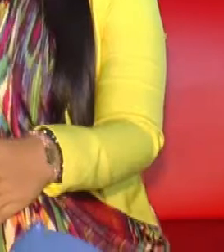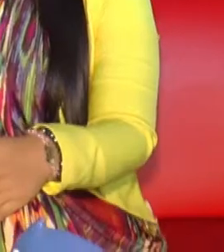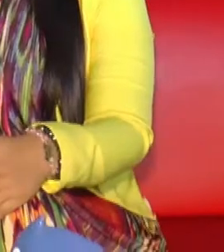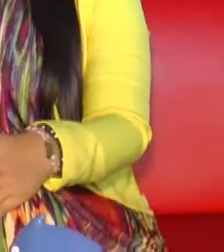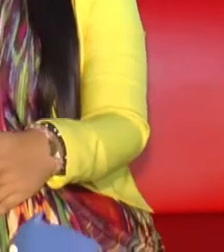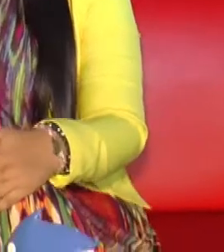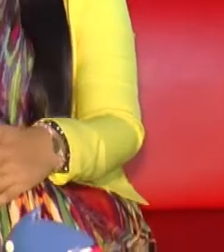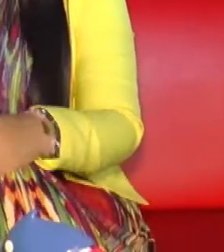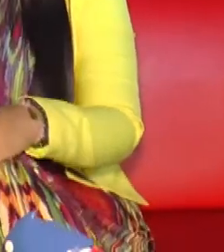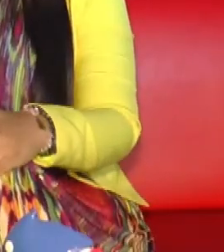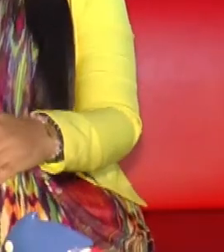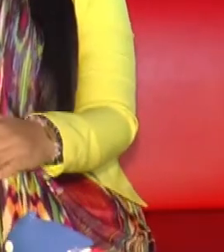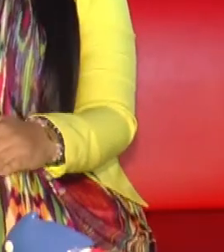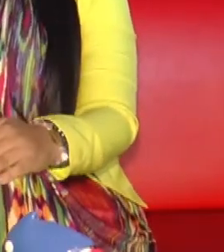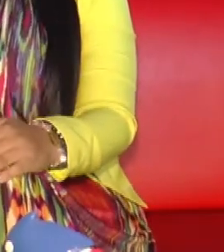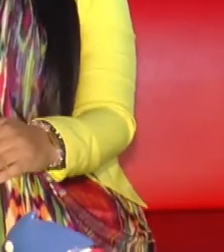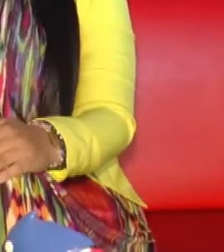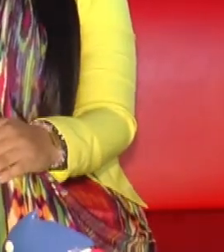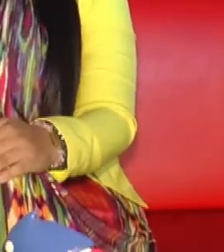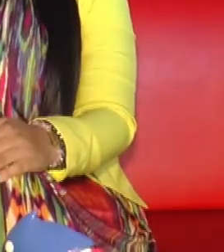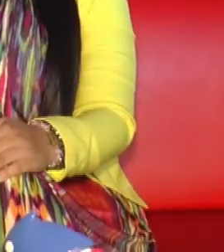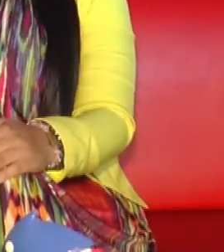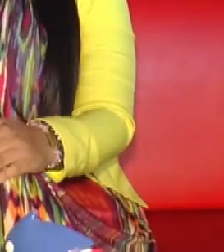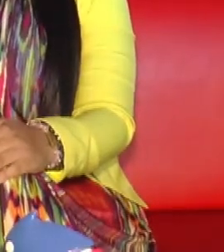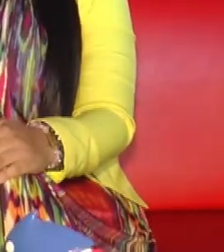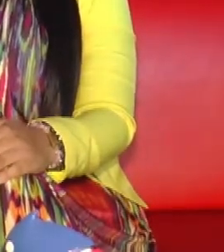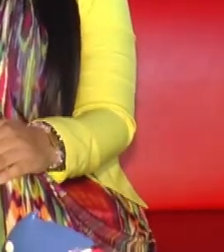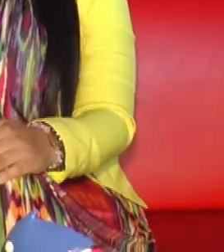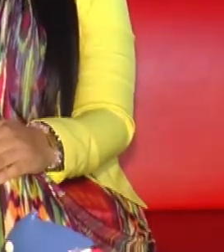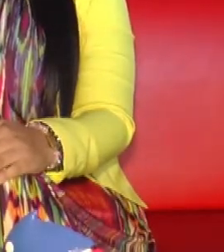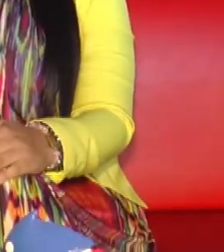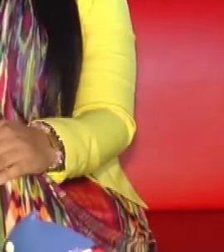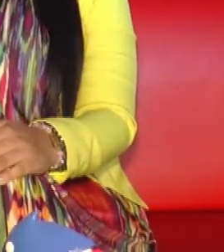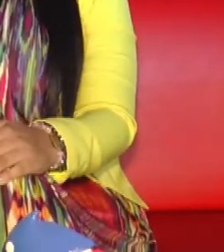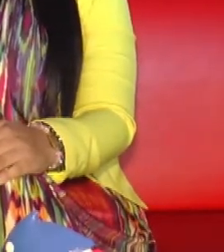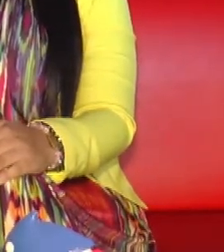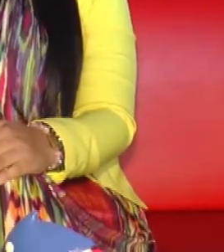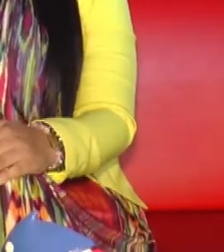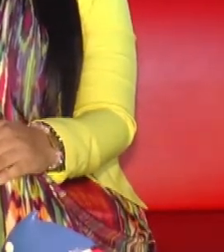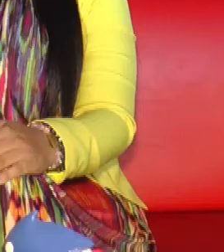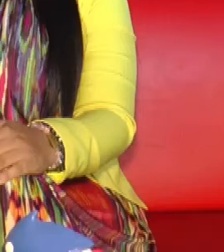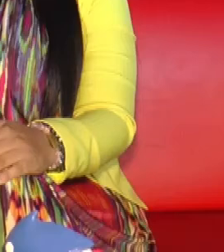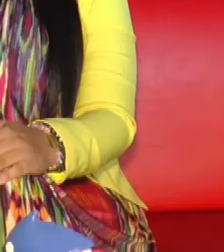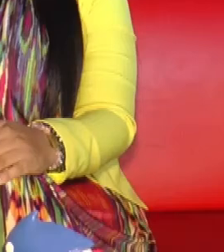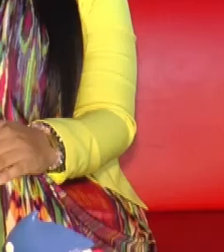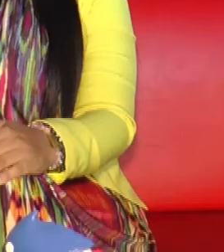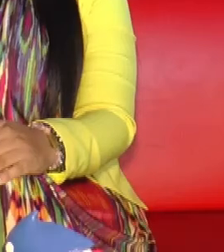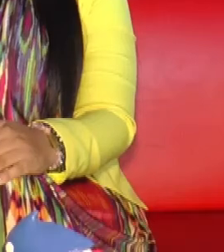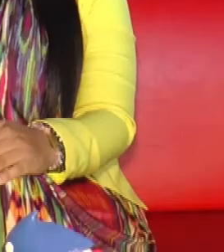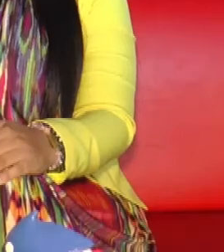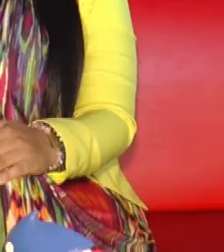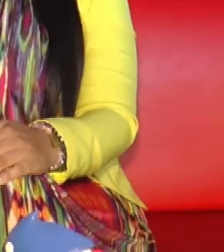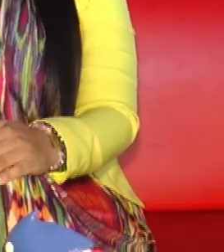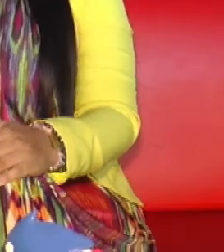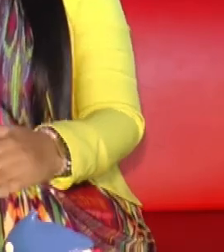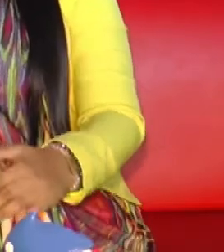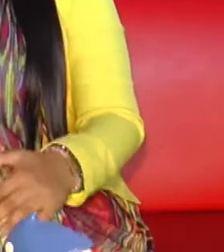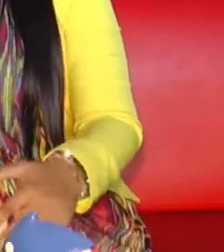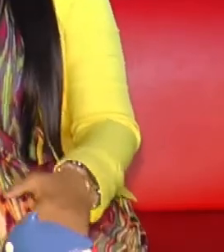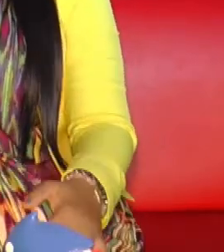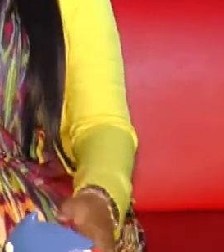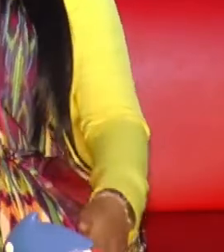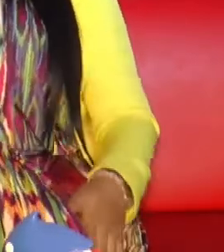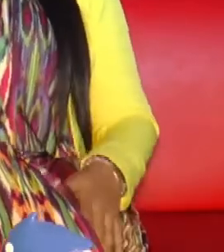buenos días y bienvenido. Hola Jennifer, muy buenos días. Primero, gracias por tu invitación y un saludo cordial a toda Barranca Bermeja.